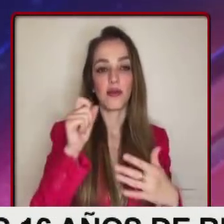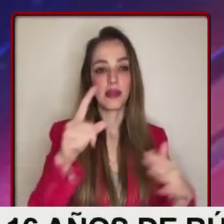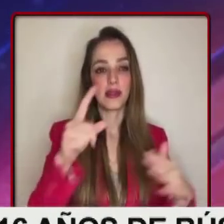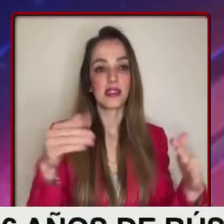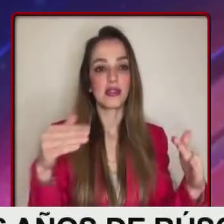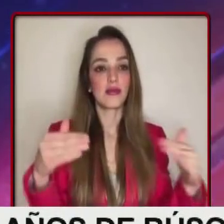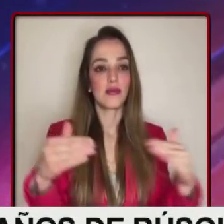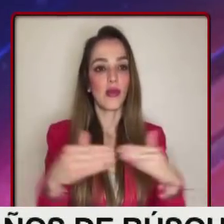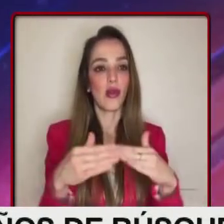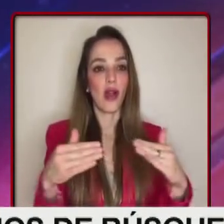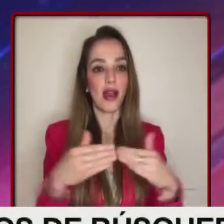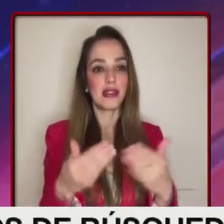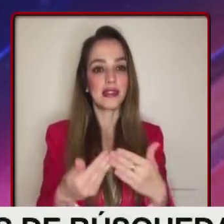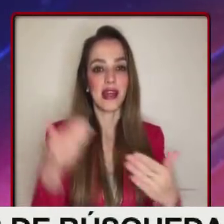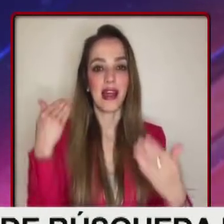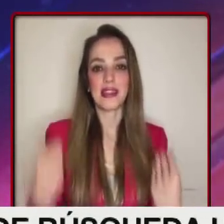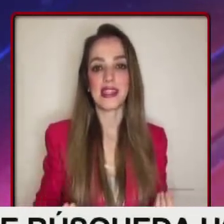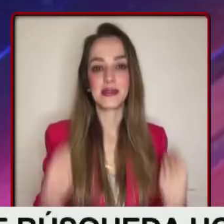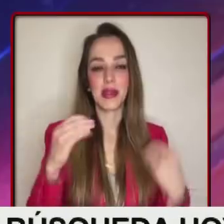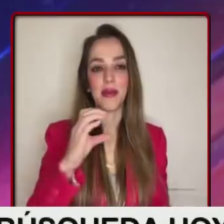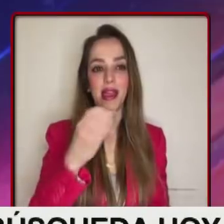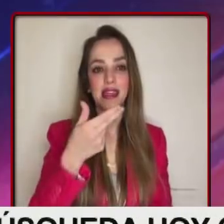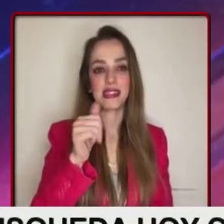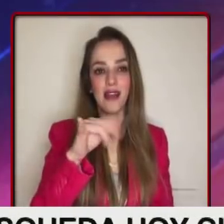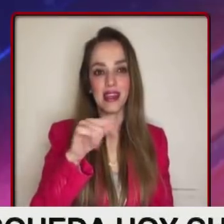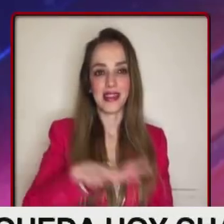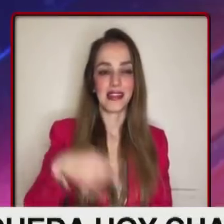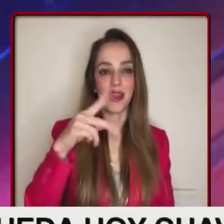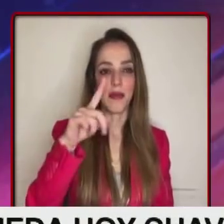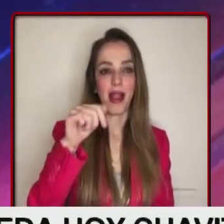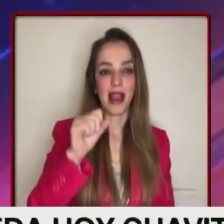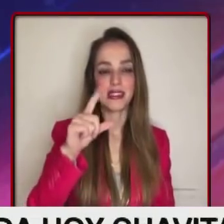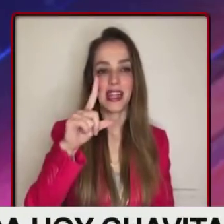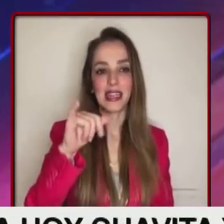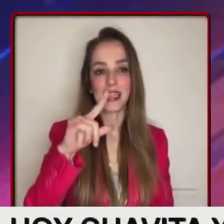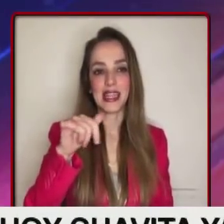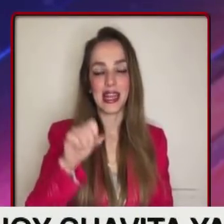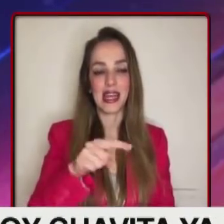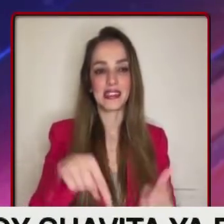vivía Chavita, en el fraccionamiento Las Lilas, en El Salto, en estos